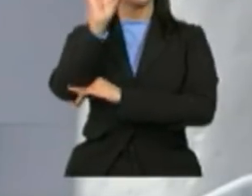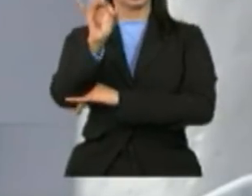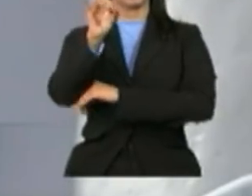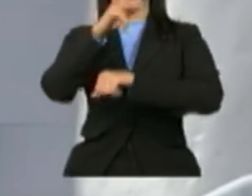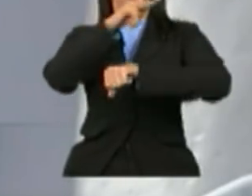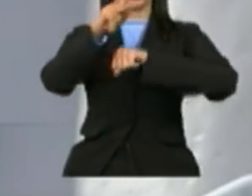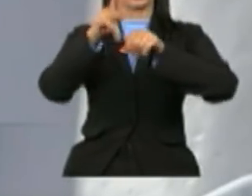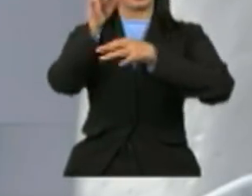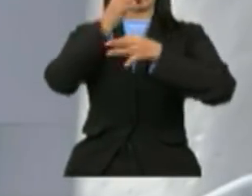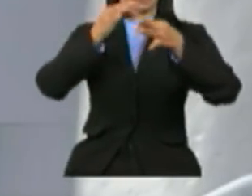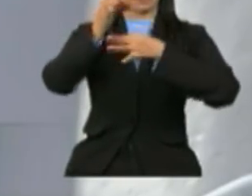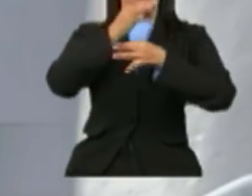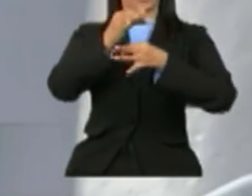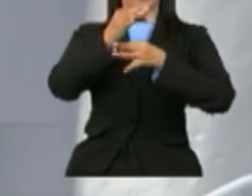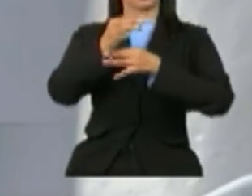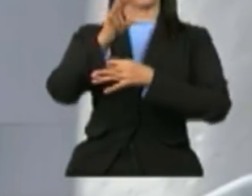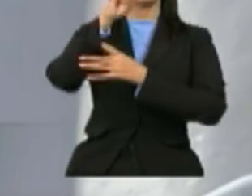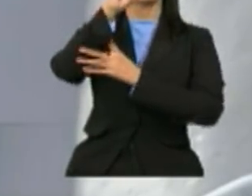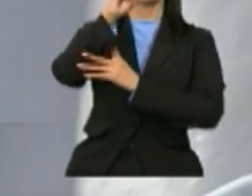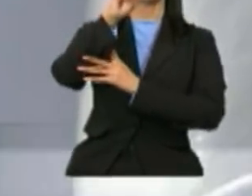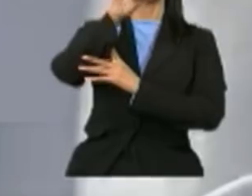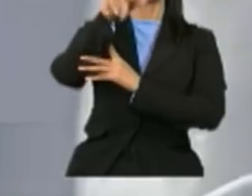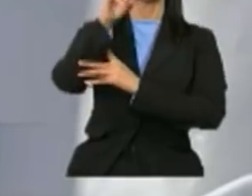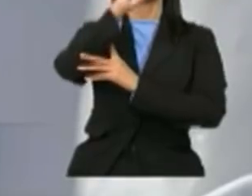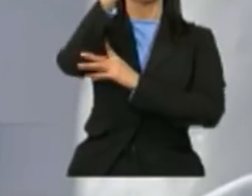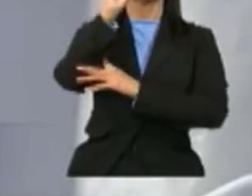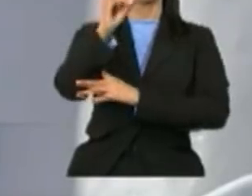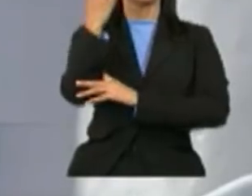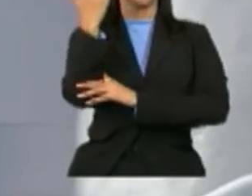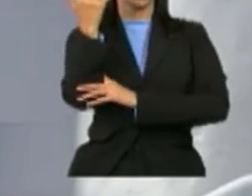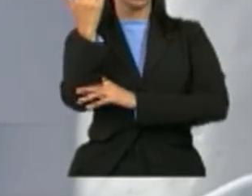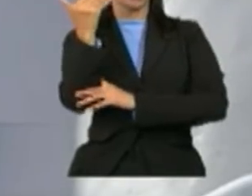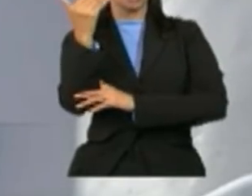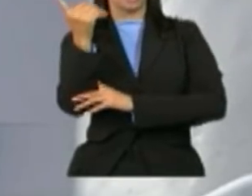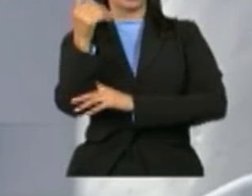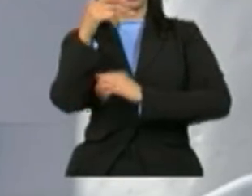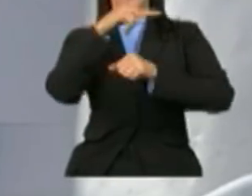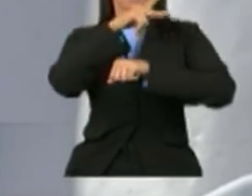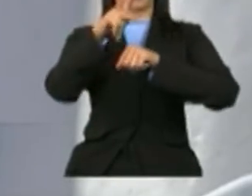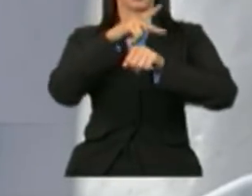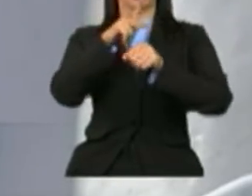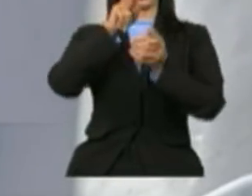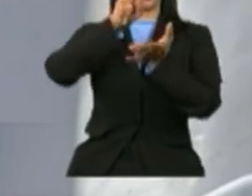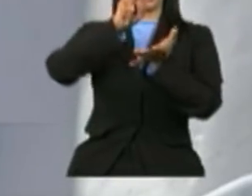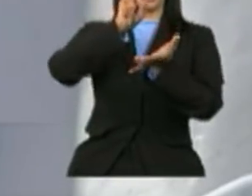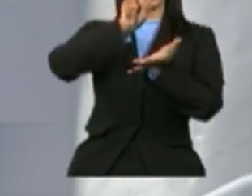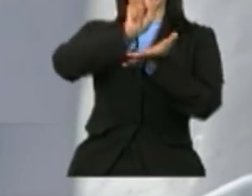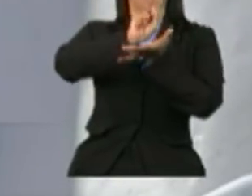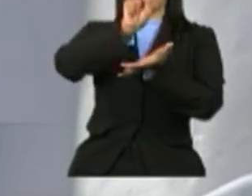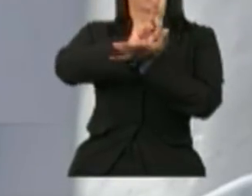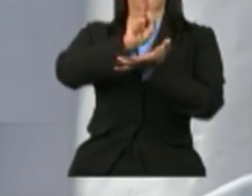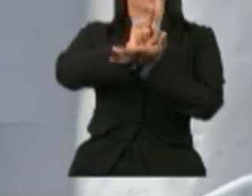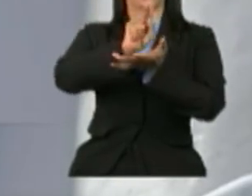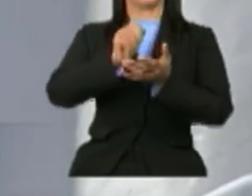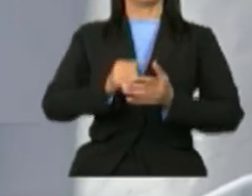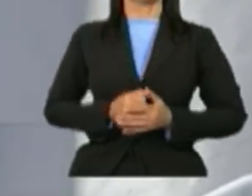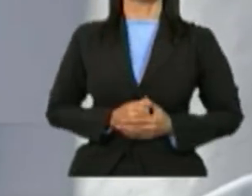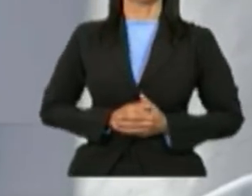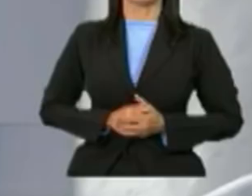38 a la provincia de Duarte, 4%, 15 a la provincia de La Vega.